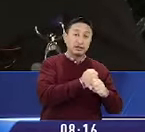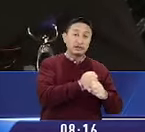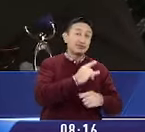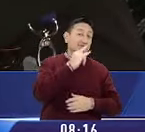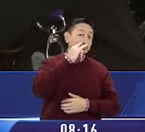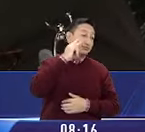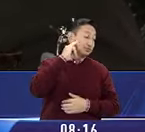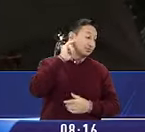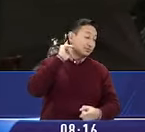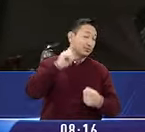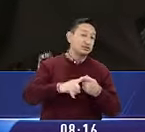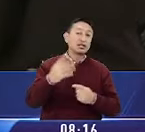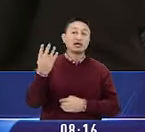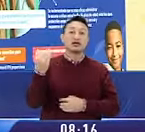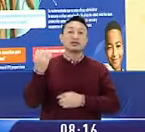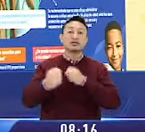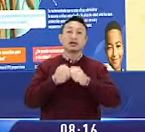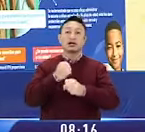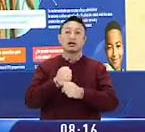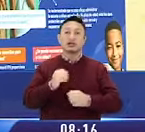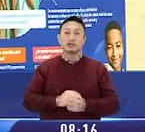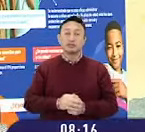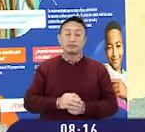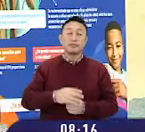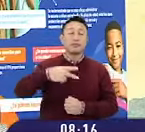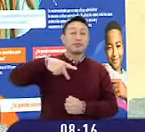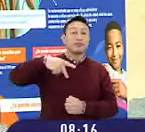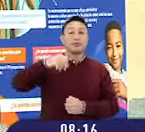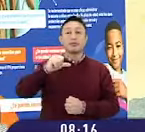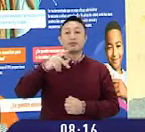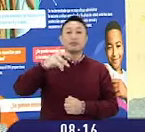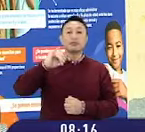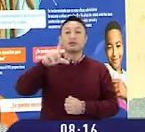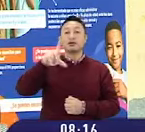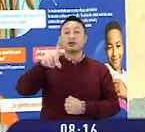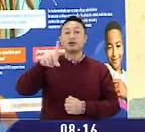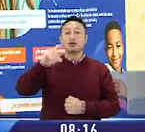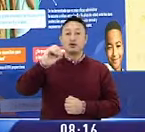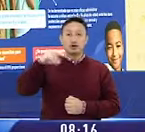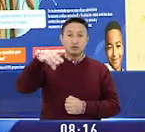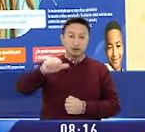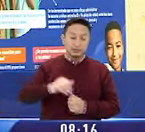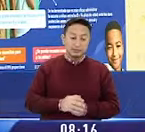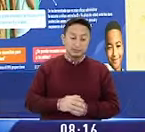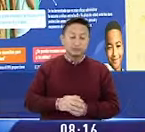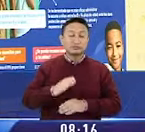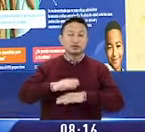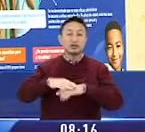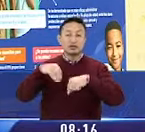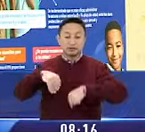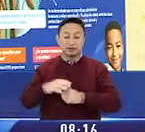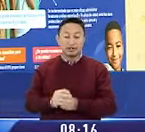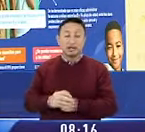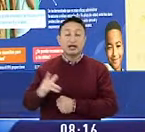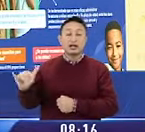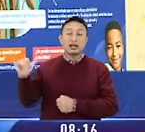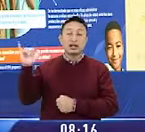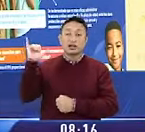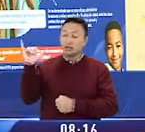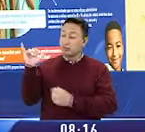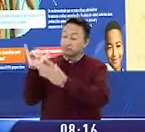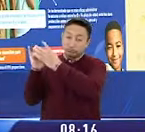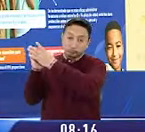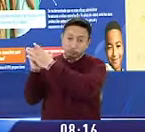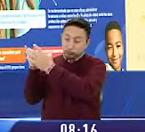9 a 14 años. Papiloma virus tiene relación o se asocia con el cáncer de cuello